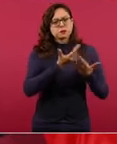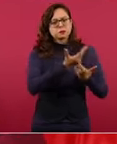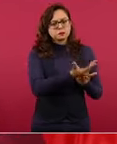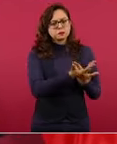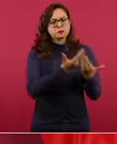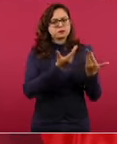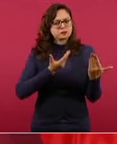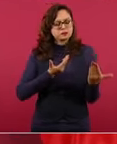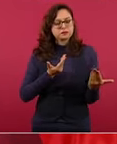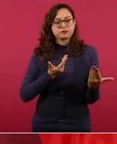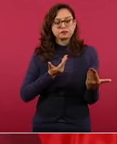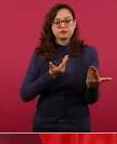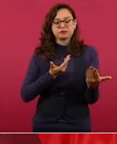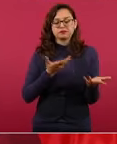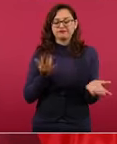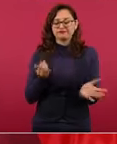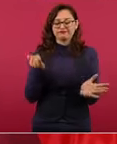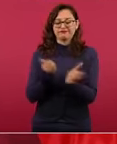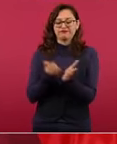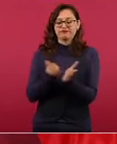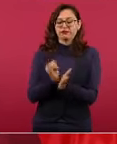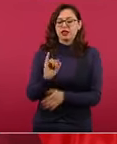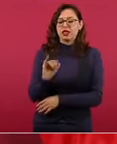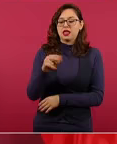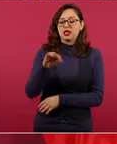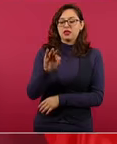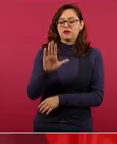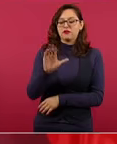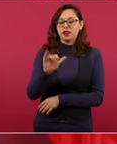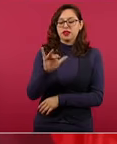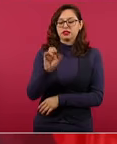como la inflación tiene 3